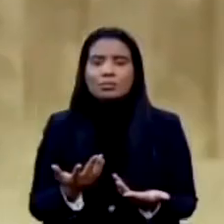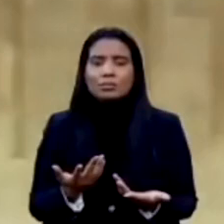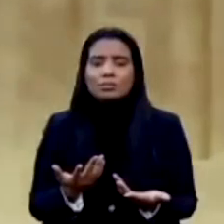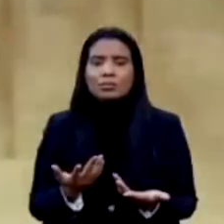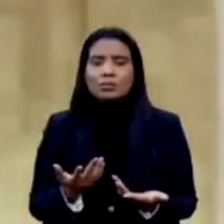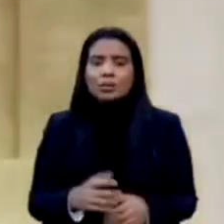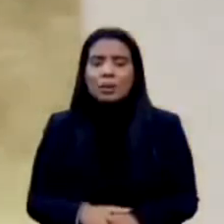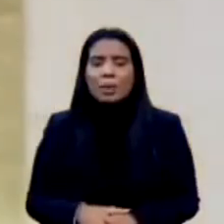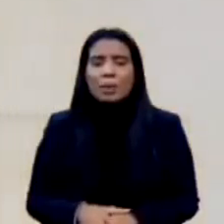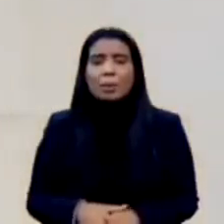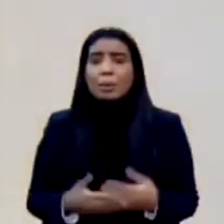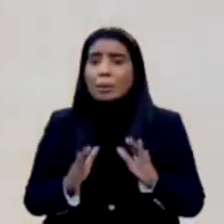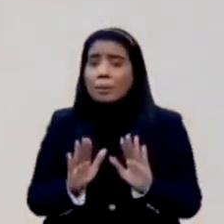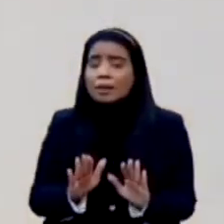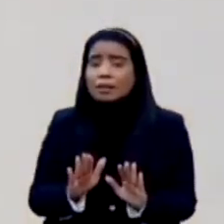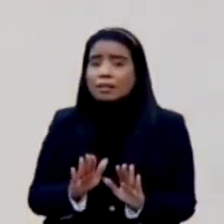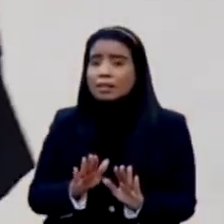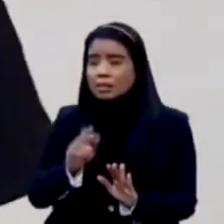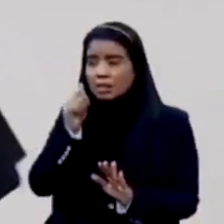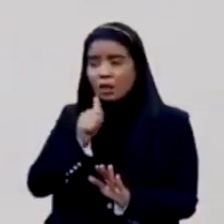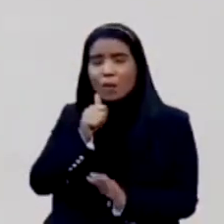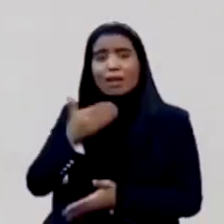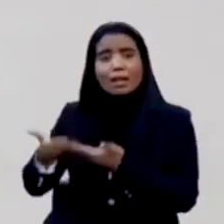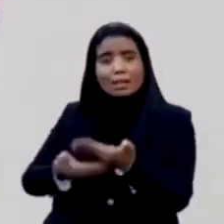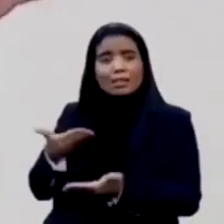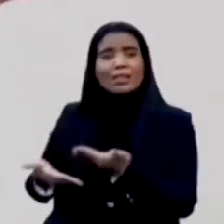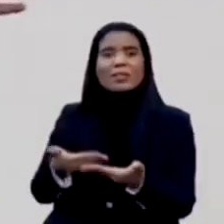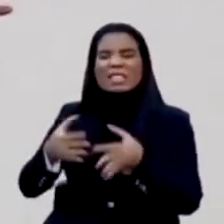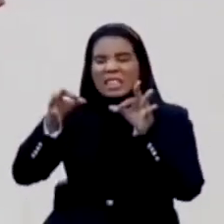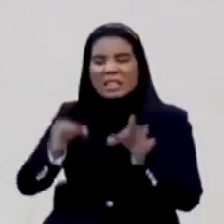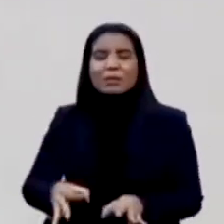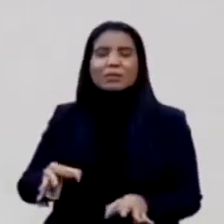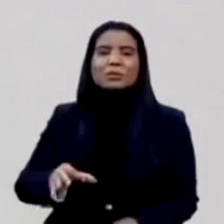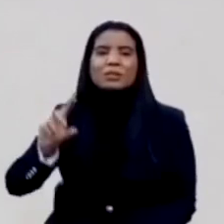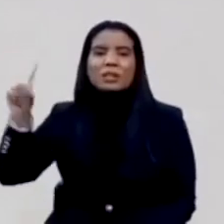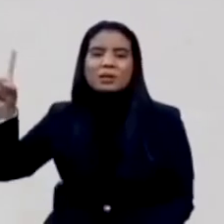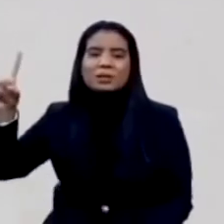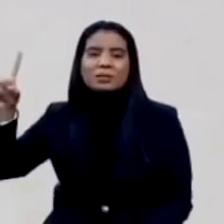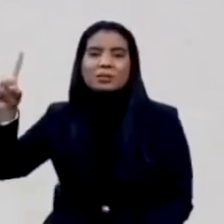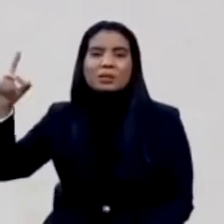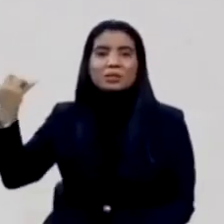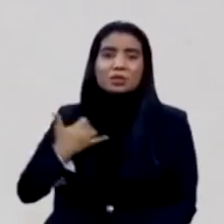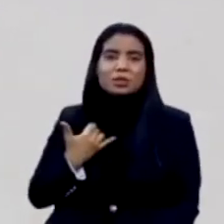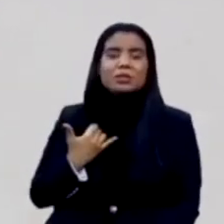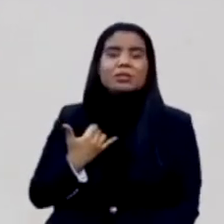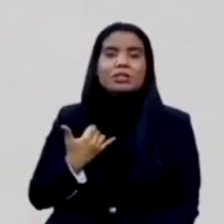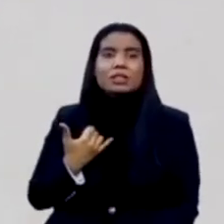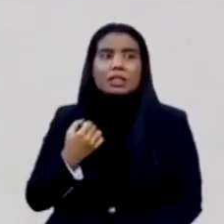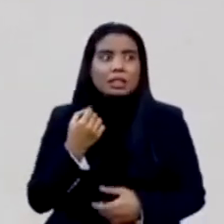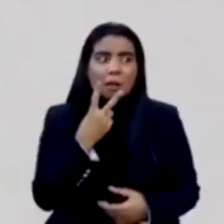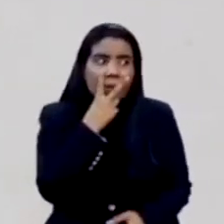ella sirvió exactamente como el espíritu santo habló con ella que humanamente hablando es una locura